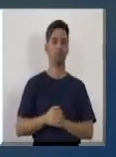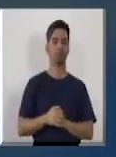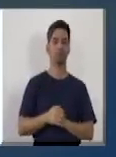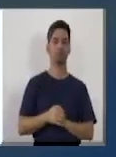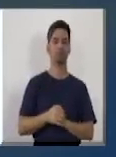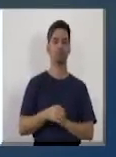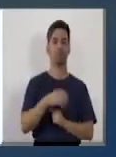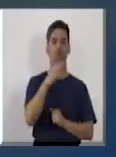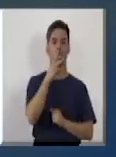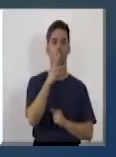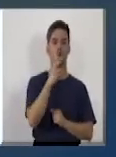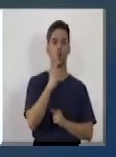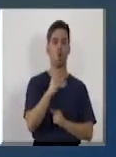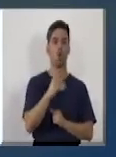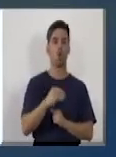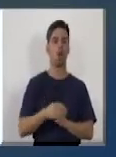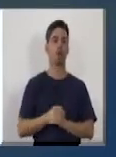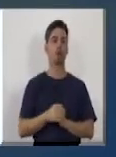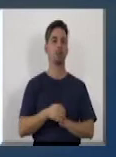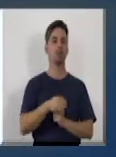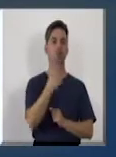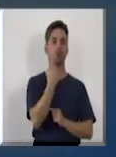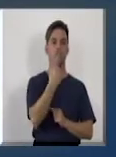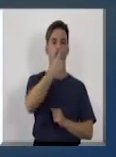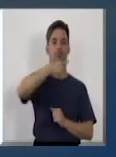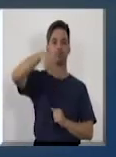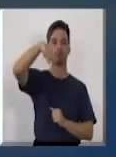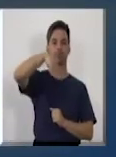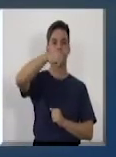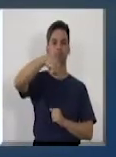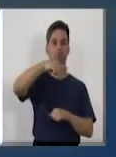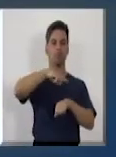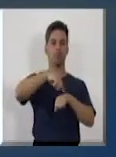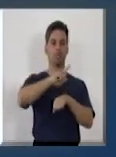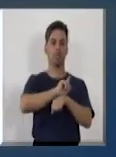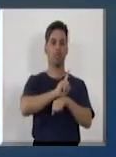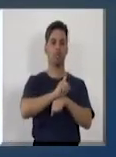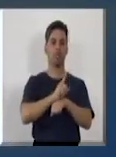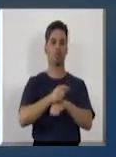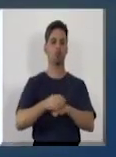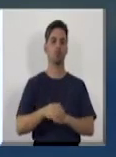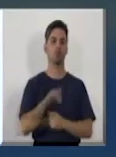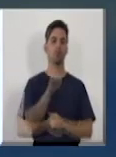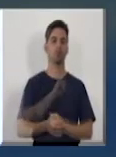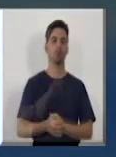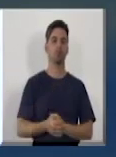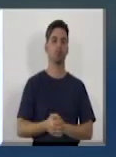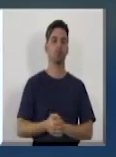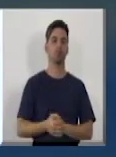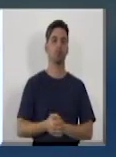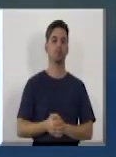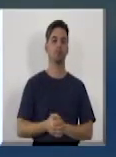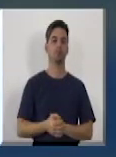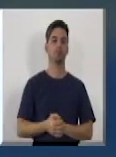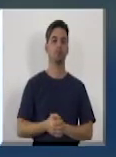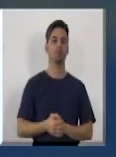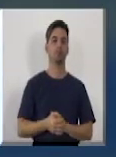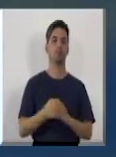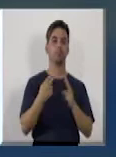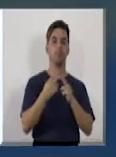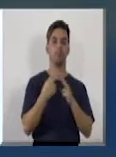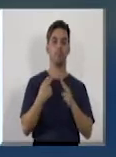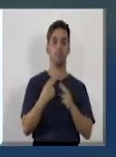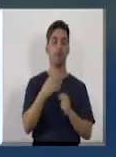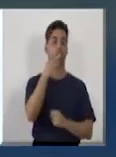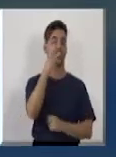medida de la frecuencia es una oscilación por segundo, que va a ser igual a 1 Hz. Para calcular el periodo de